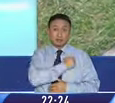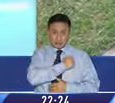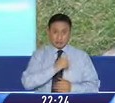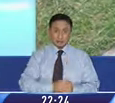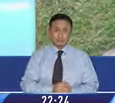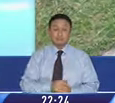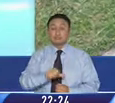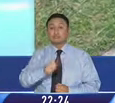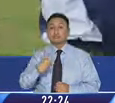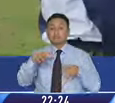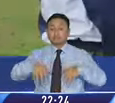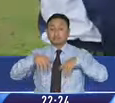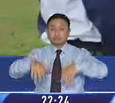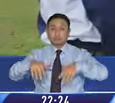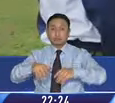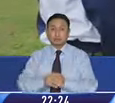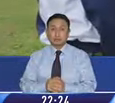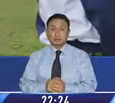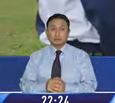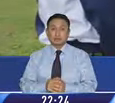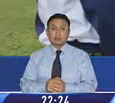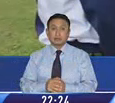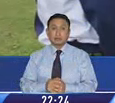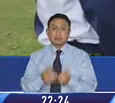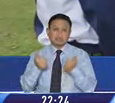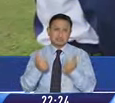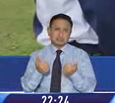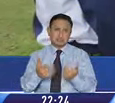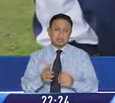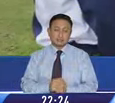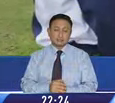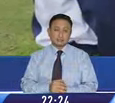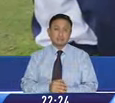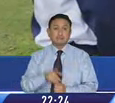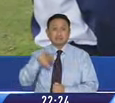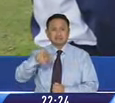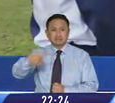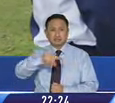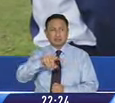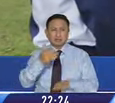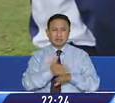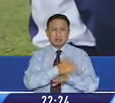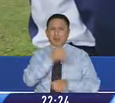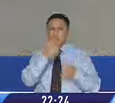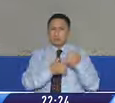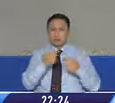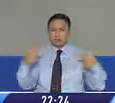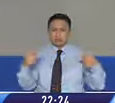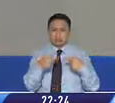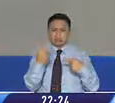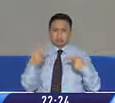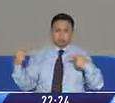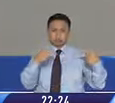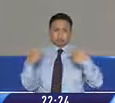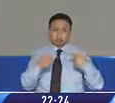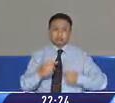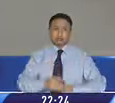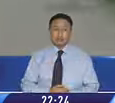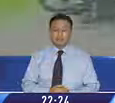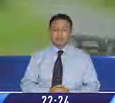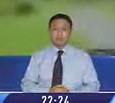Mientras que el otro can agredido, un gran danés, se encuentra estable. Al parecer, alguna situación provocó una pelea entre los dos canes.